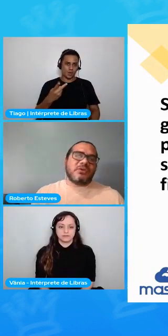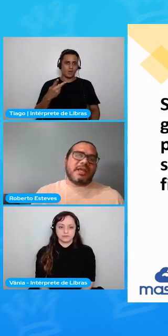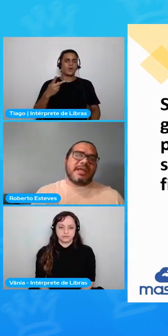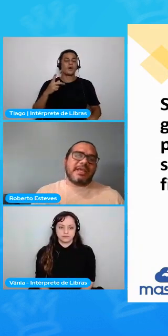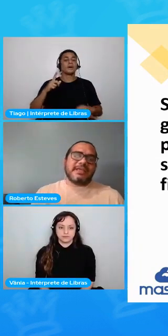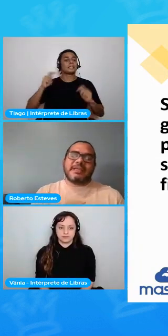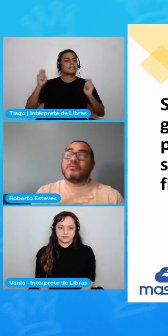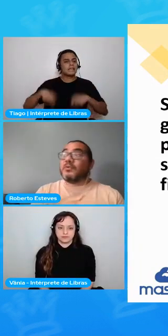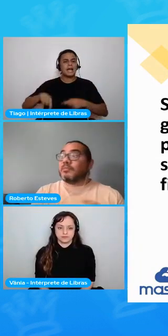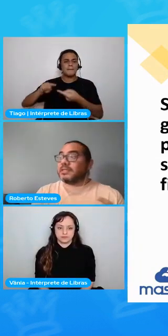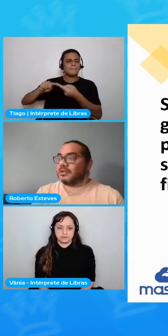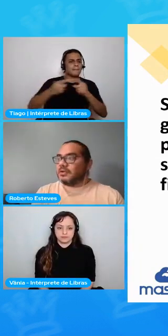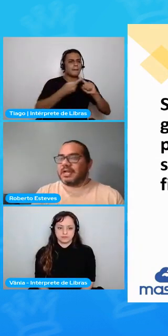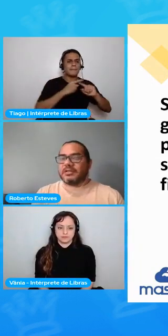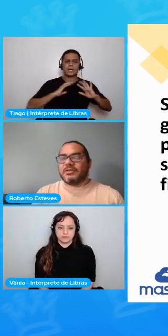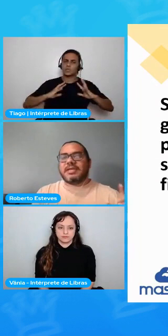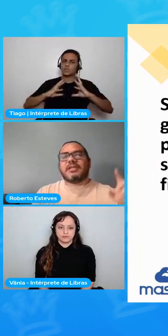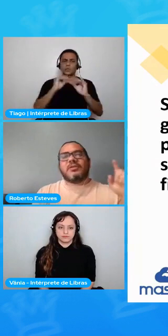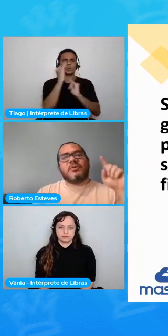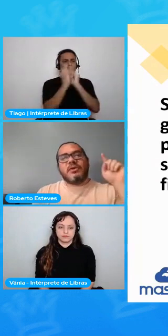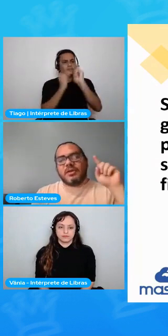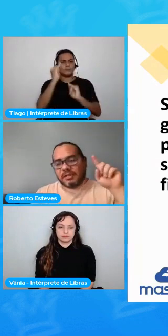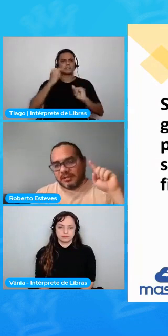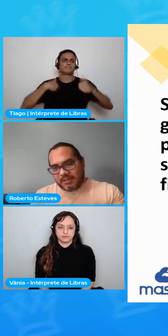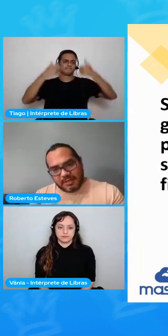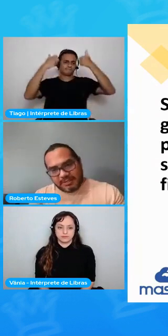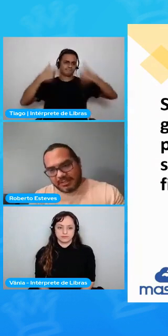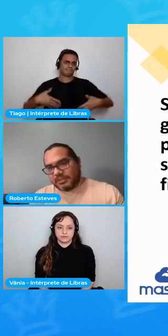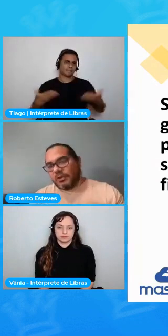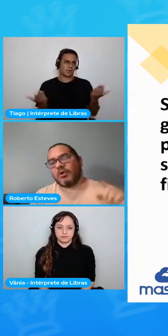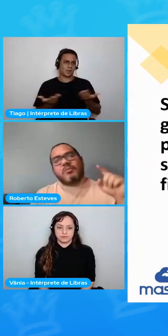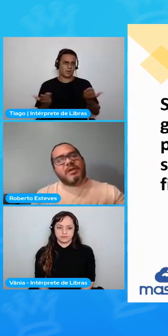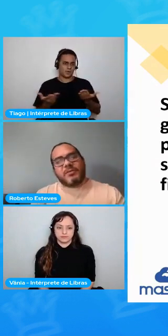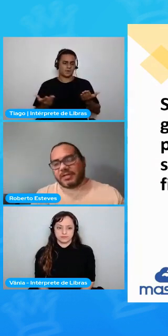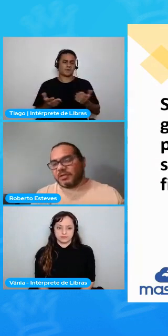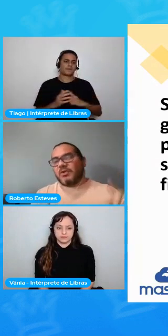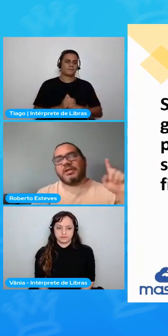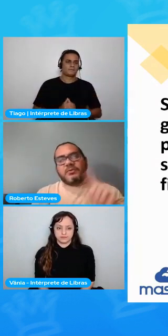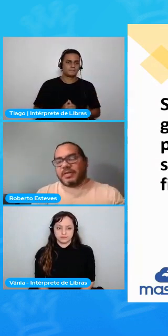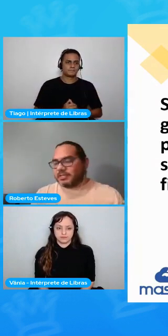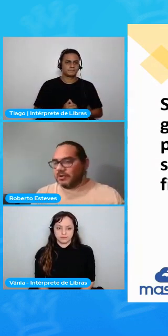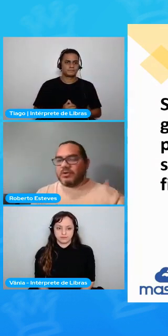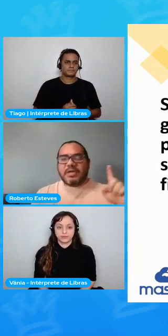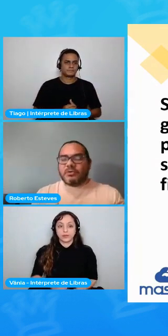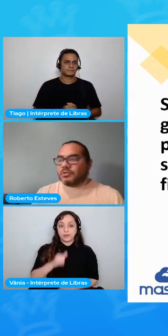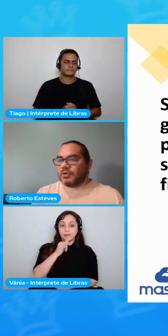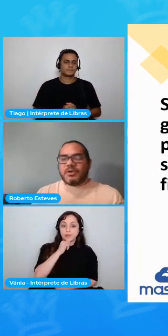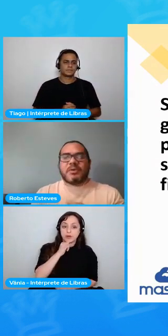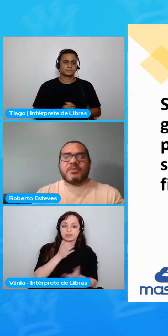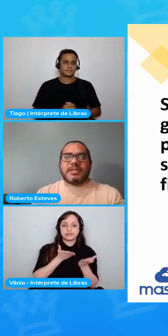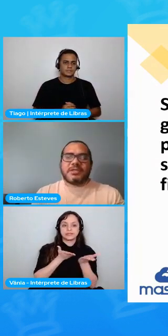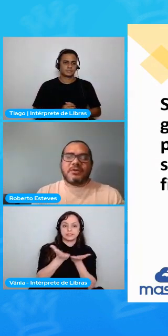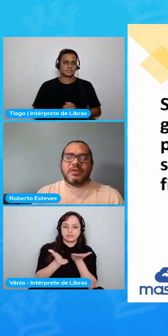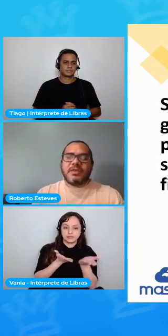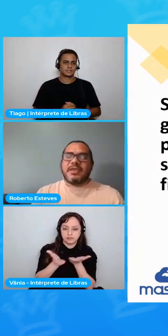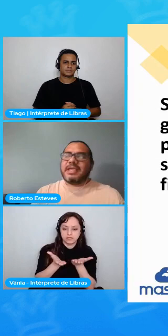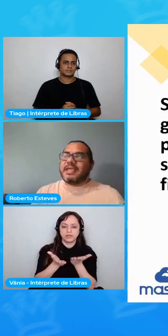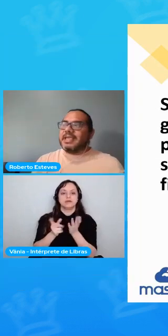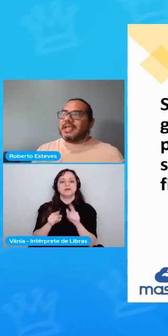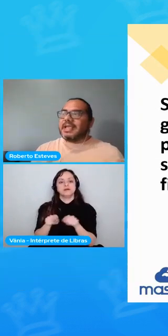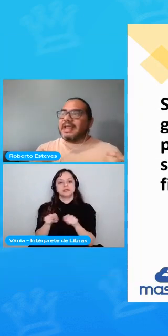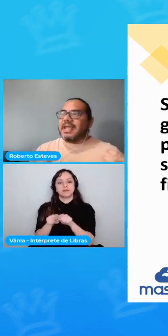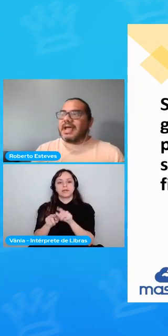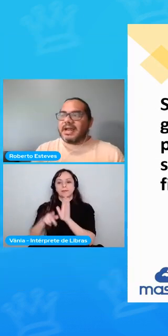combinar toda esa información que les estoy diciendo: licitación, planificación, adjudicación, ejecución, implementación,